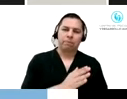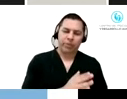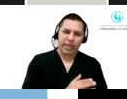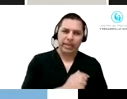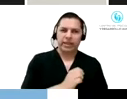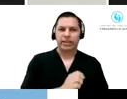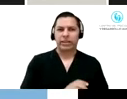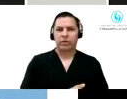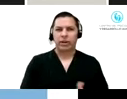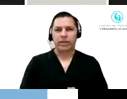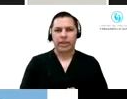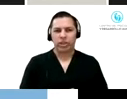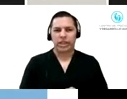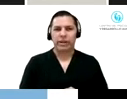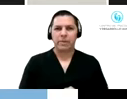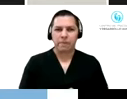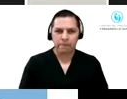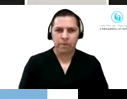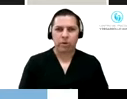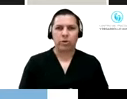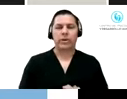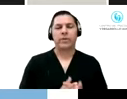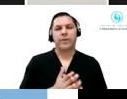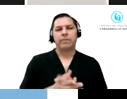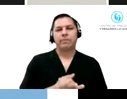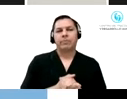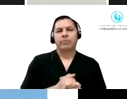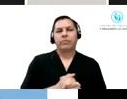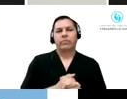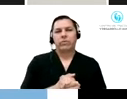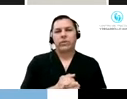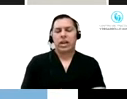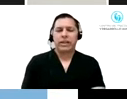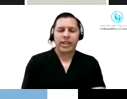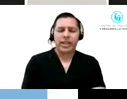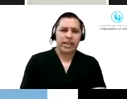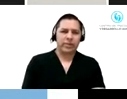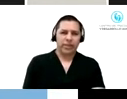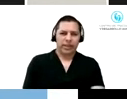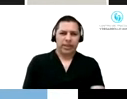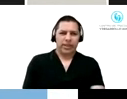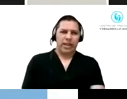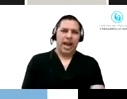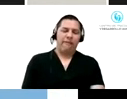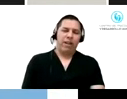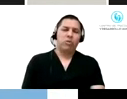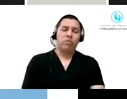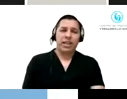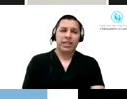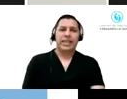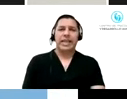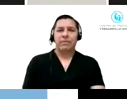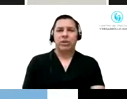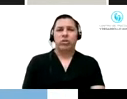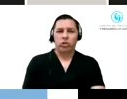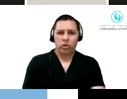mujer, intersexual. Eso es a nivel biológico. A nivel de género, hablamos